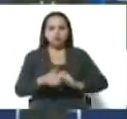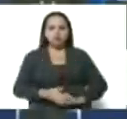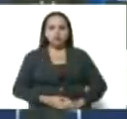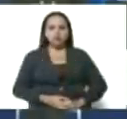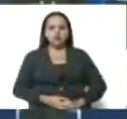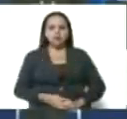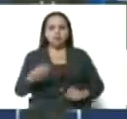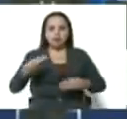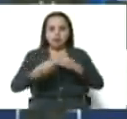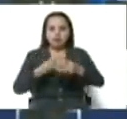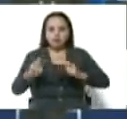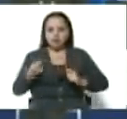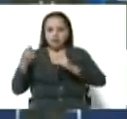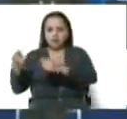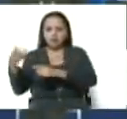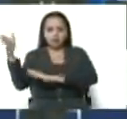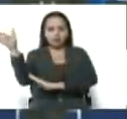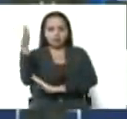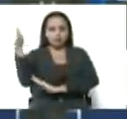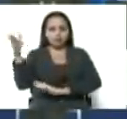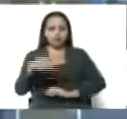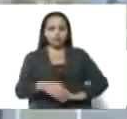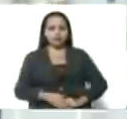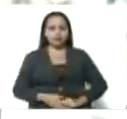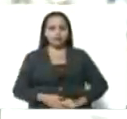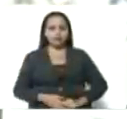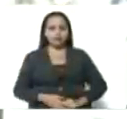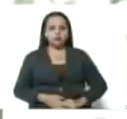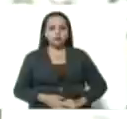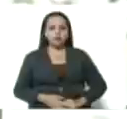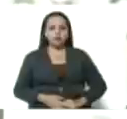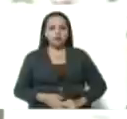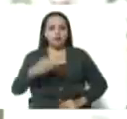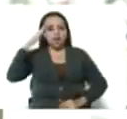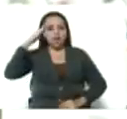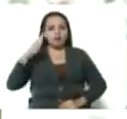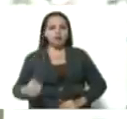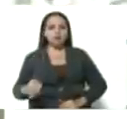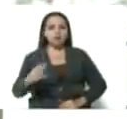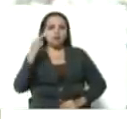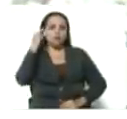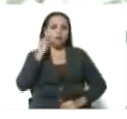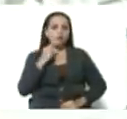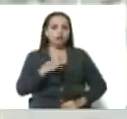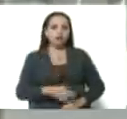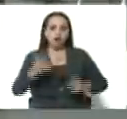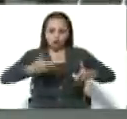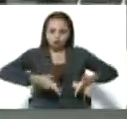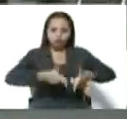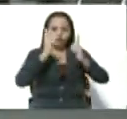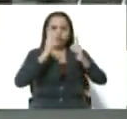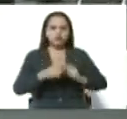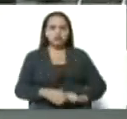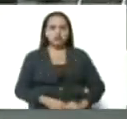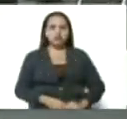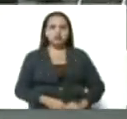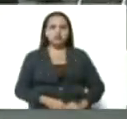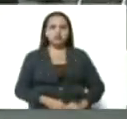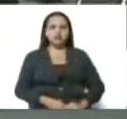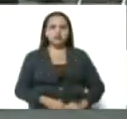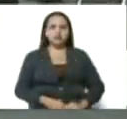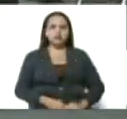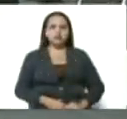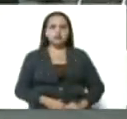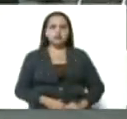hacer entrega del estandarte del glorioso ejército bolivariano autorizado componente